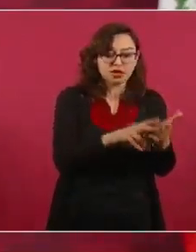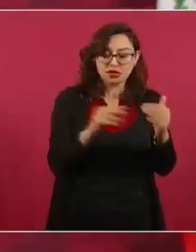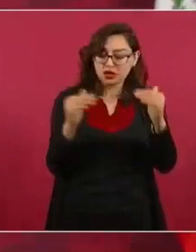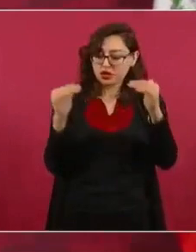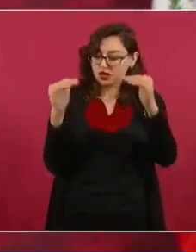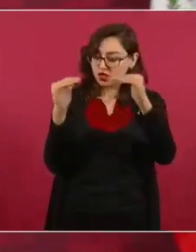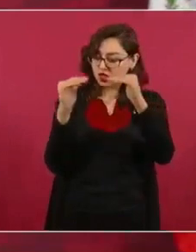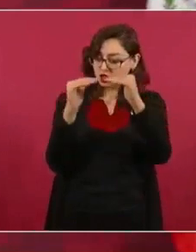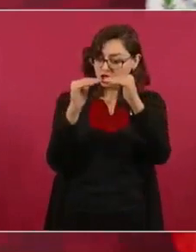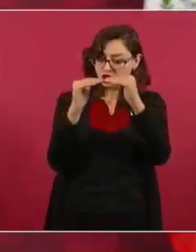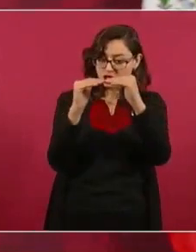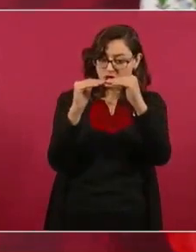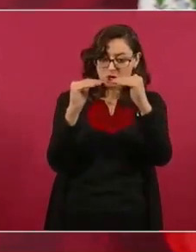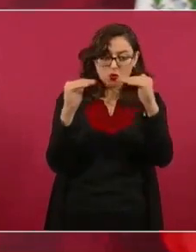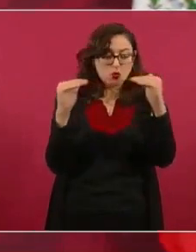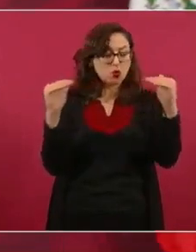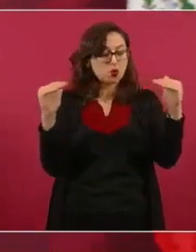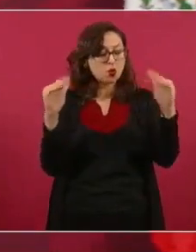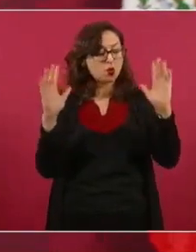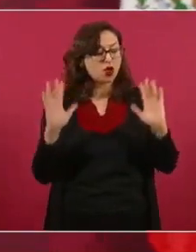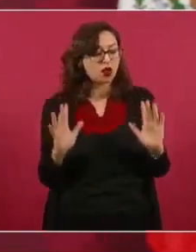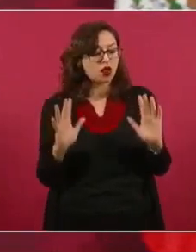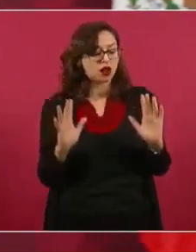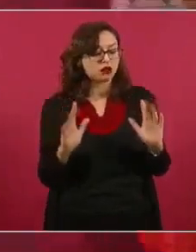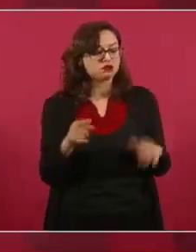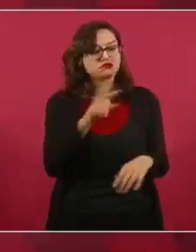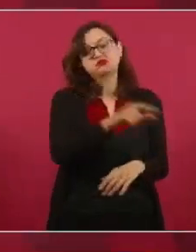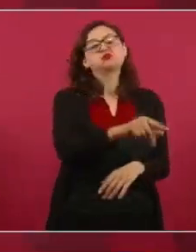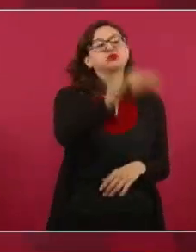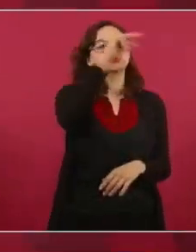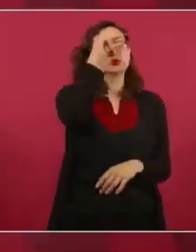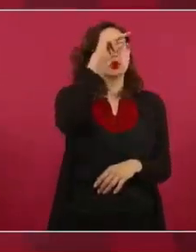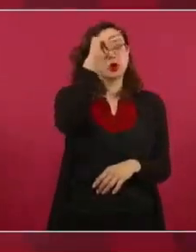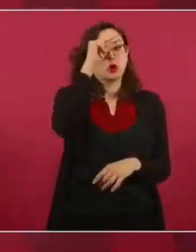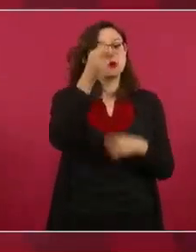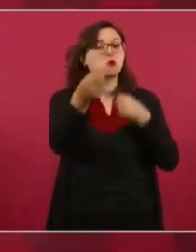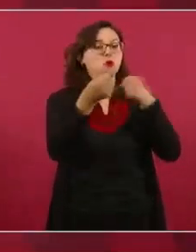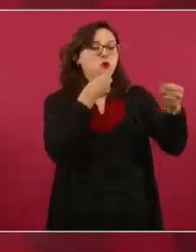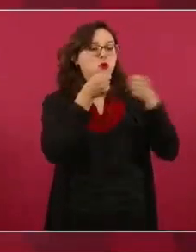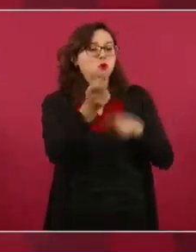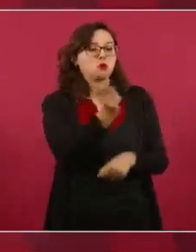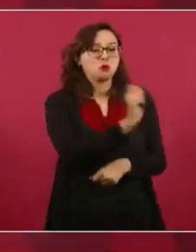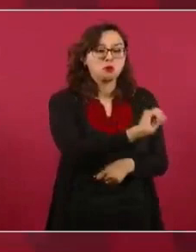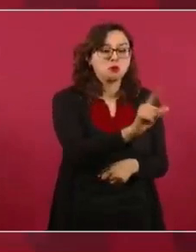intelectuales, o del periodista con más renombre o fama.